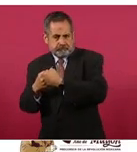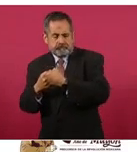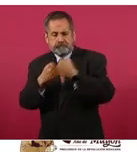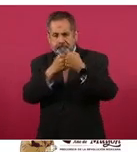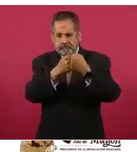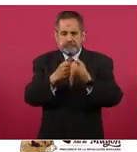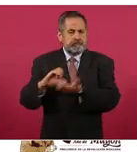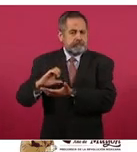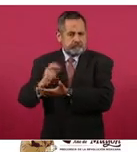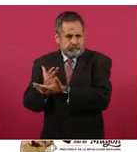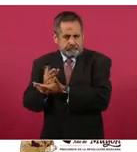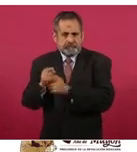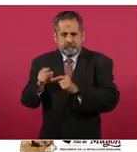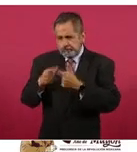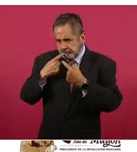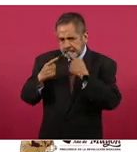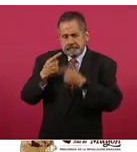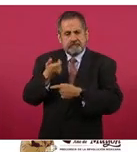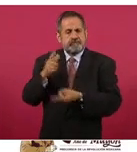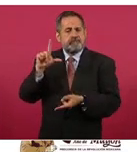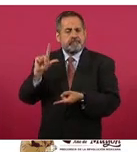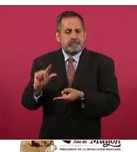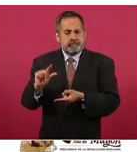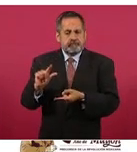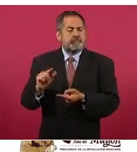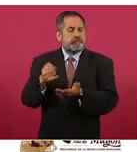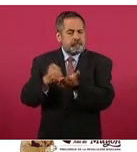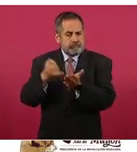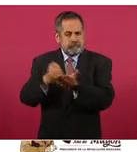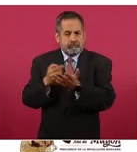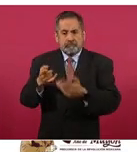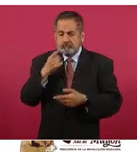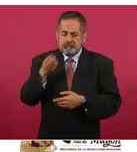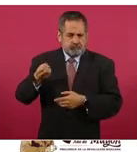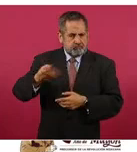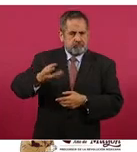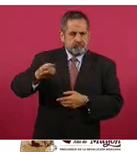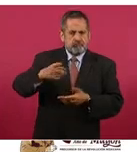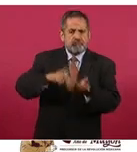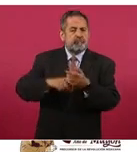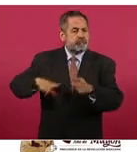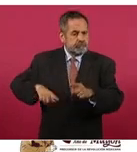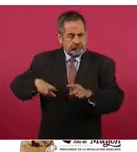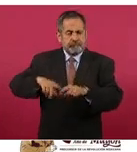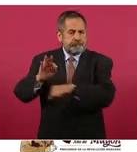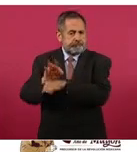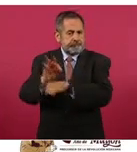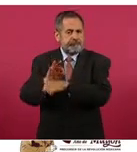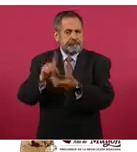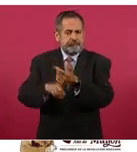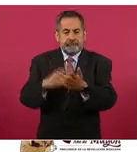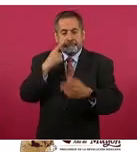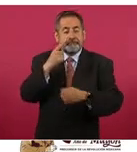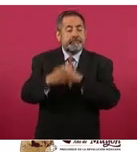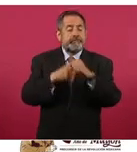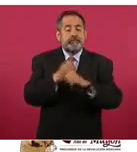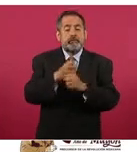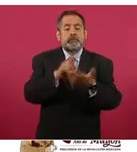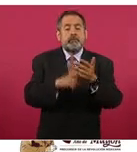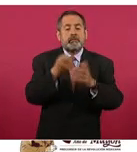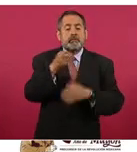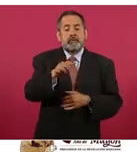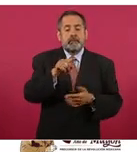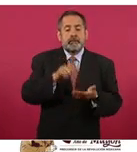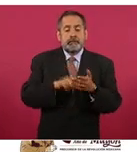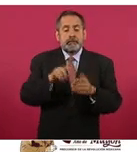de Chetumal. Aquí vemos cómo se han incrementado los estímulos fiscales en estas zonas. En el 2019 era de